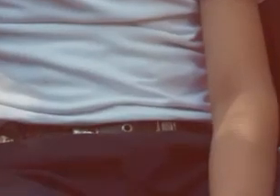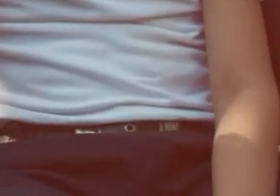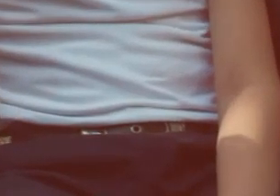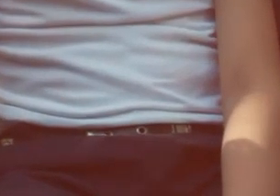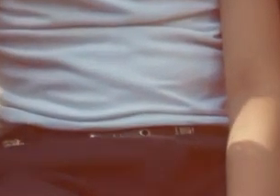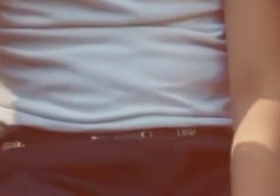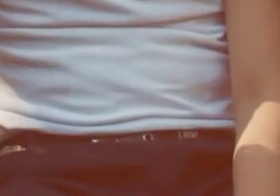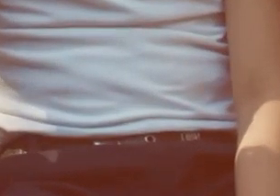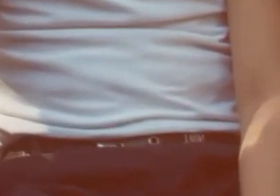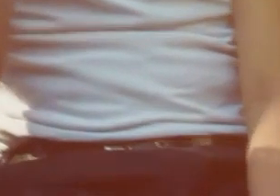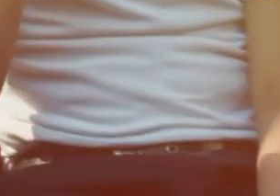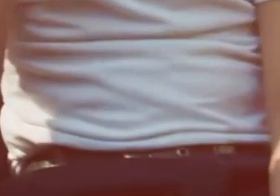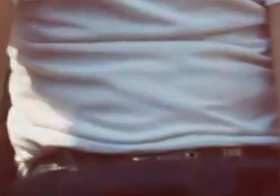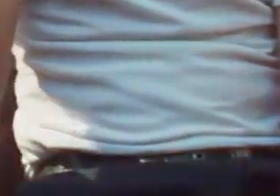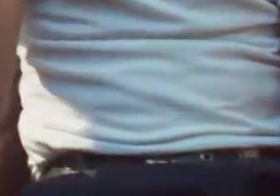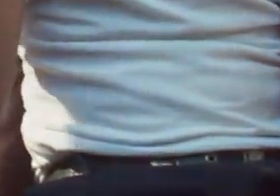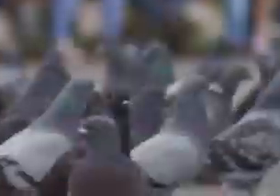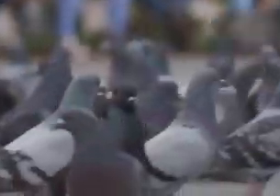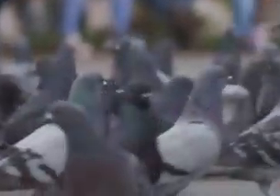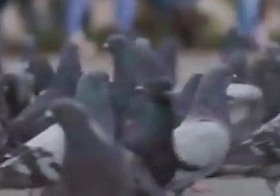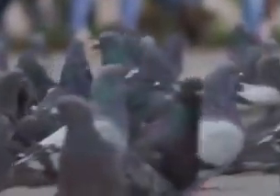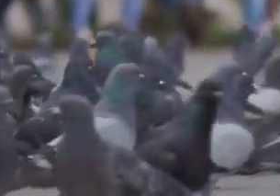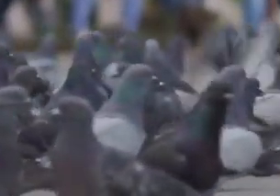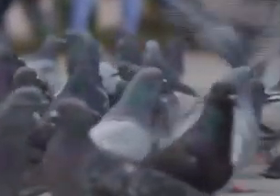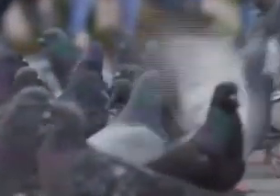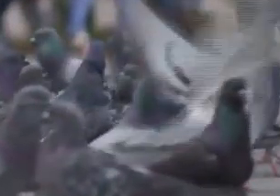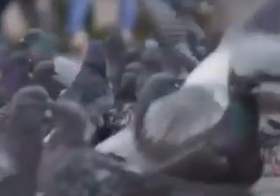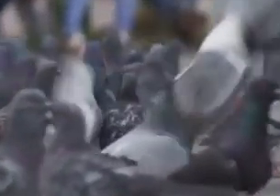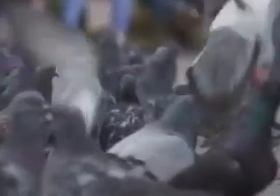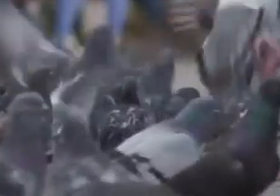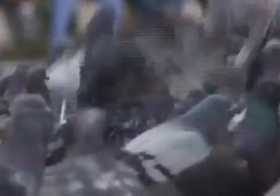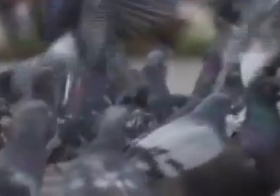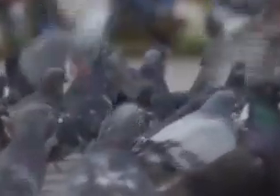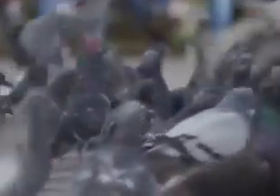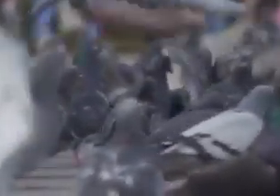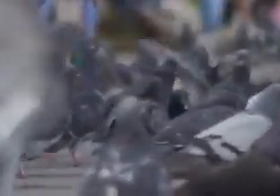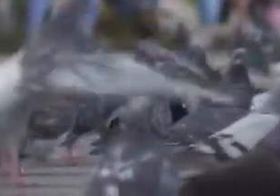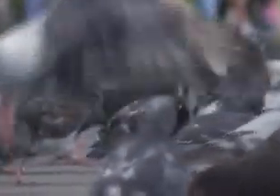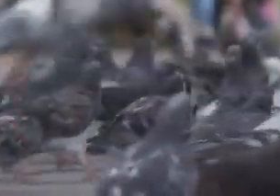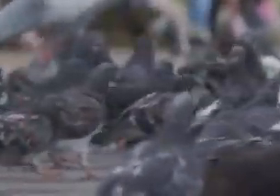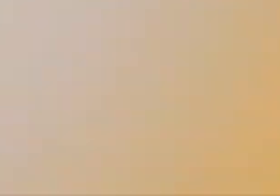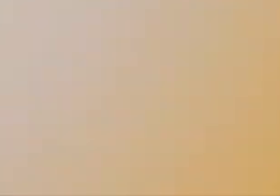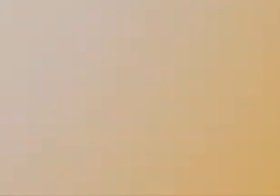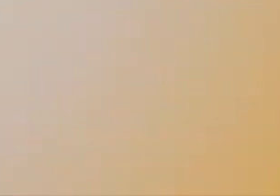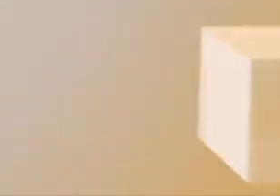el futuro de nuestras hijas, nuestros hijos y nietos.